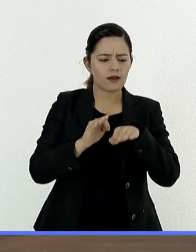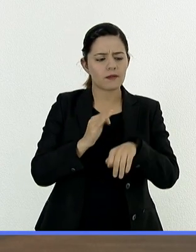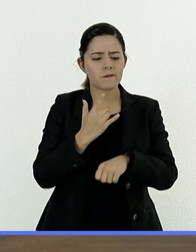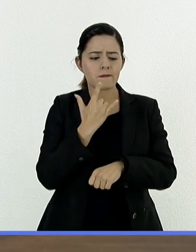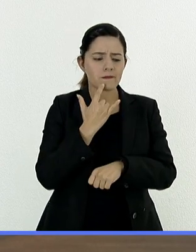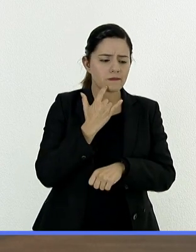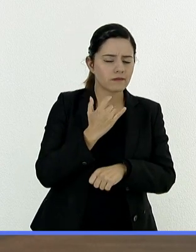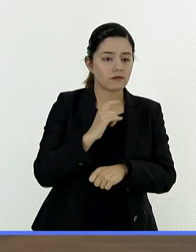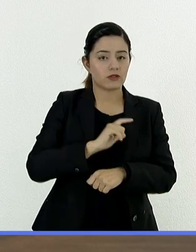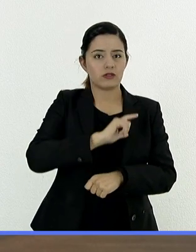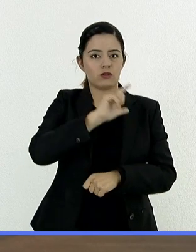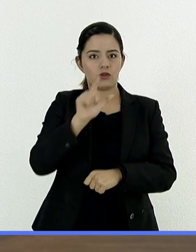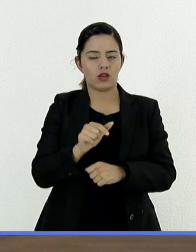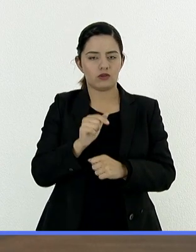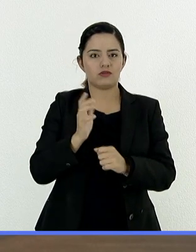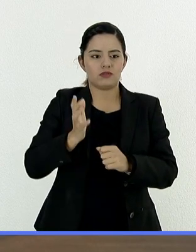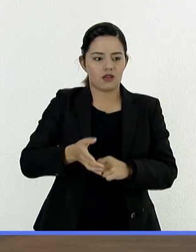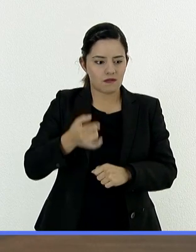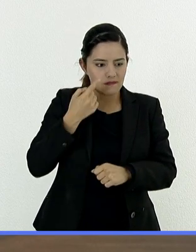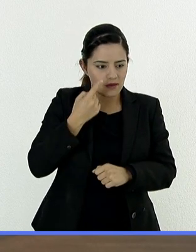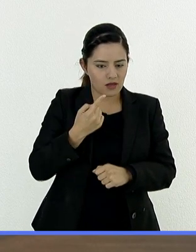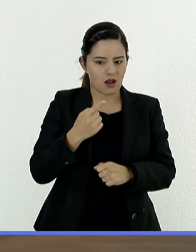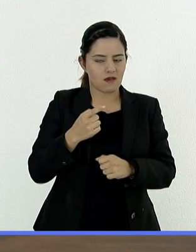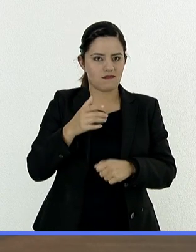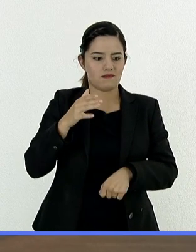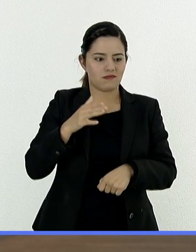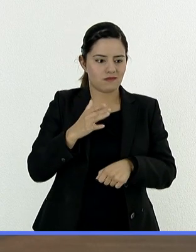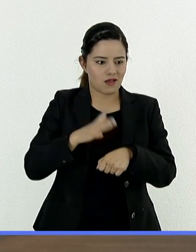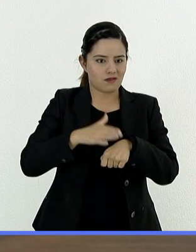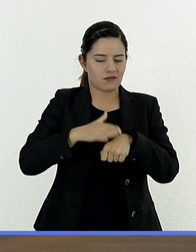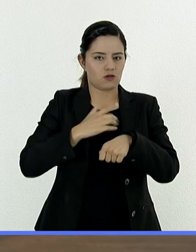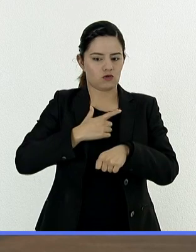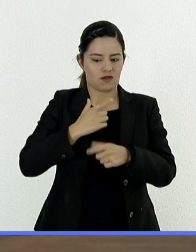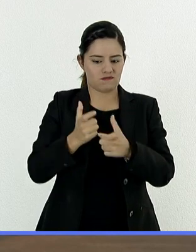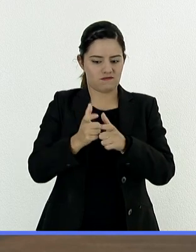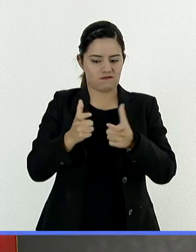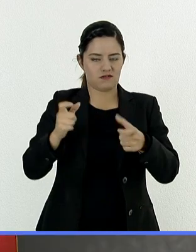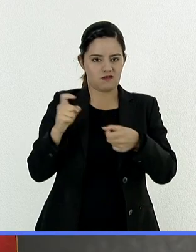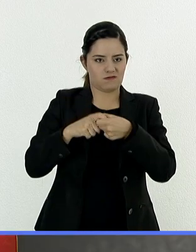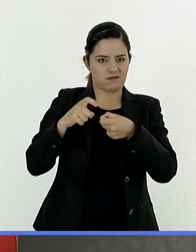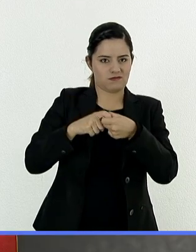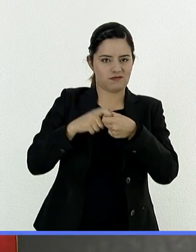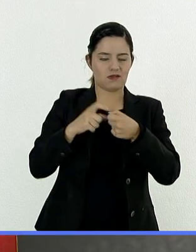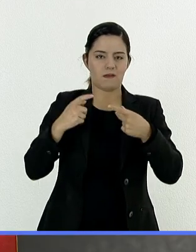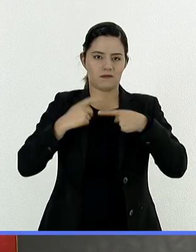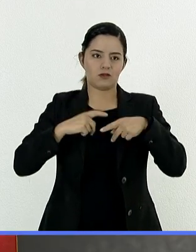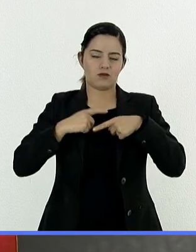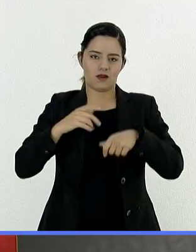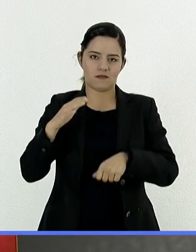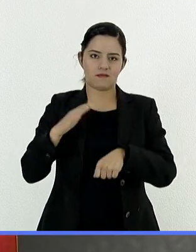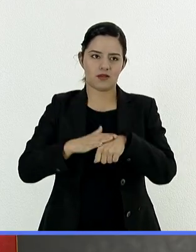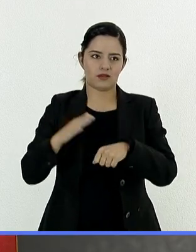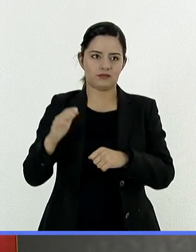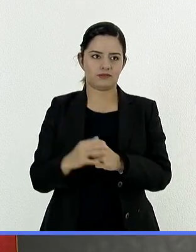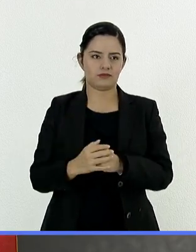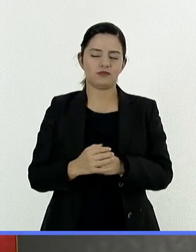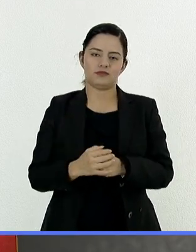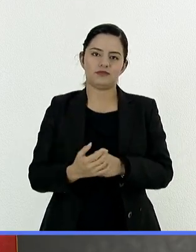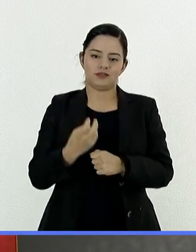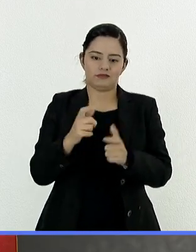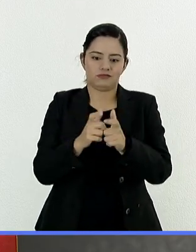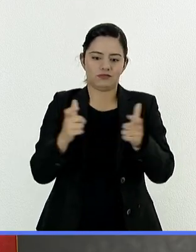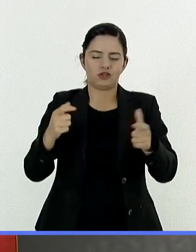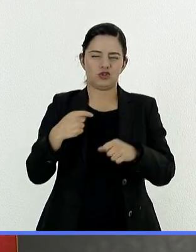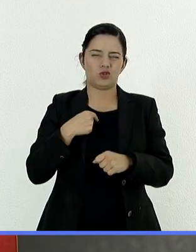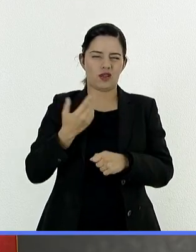multidisciplinario de difusión que estás realizando el equipo Se va ampliando se va ampliando sin duda el equipo porque yo entendí hace muchos años